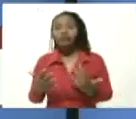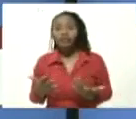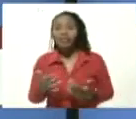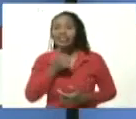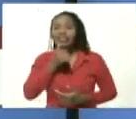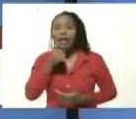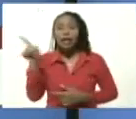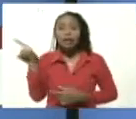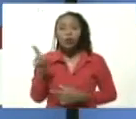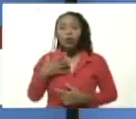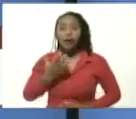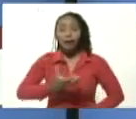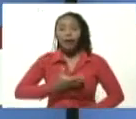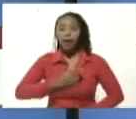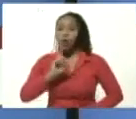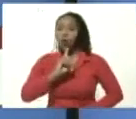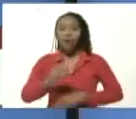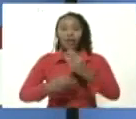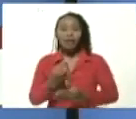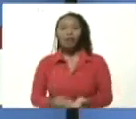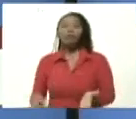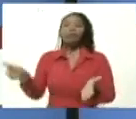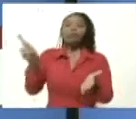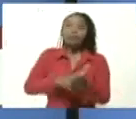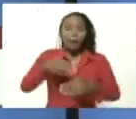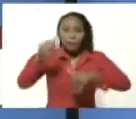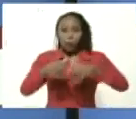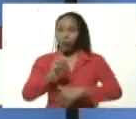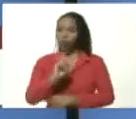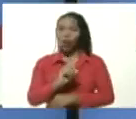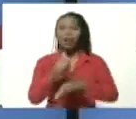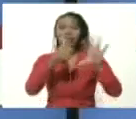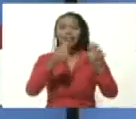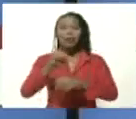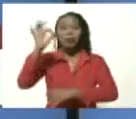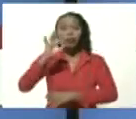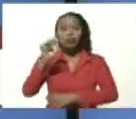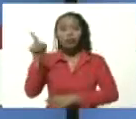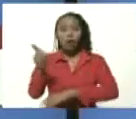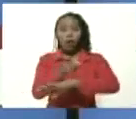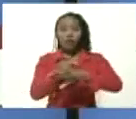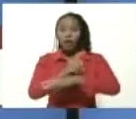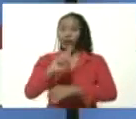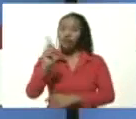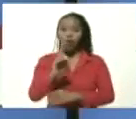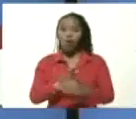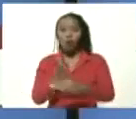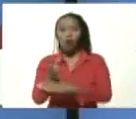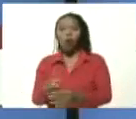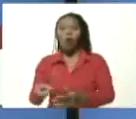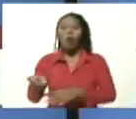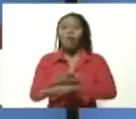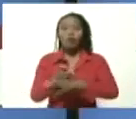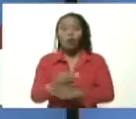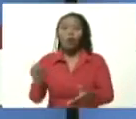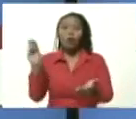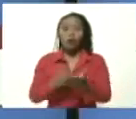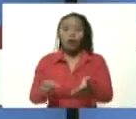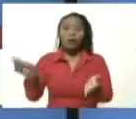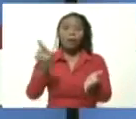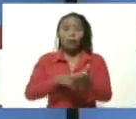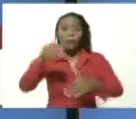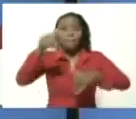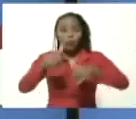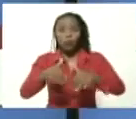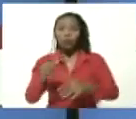quienes eran alcaldes no van a la reelección. El 60% de quienes eran gobernadores no van a las gobernaciones, no van a la